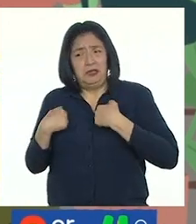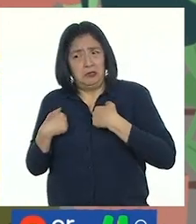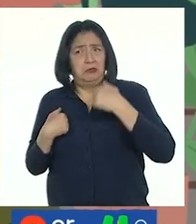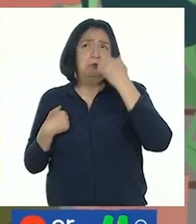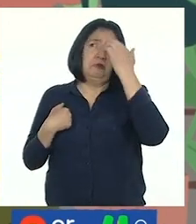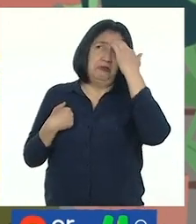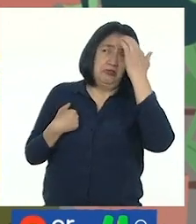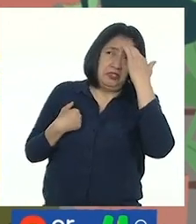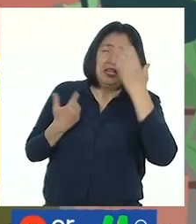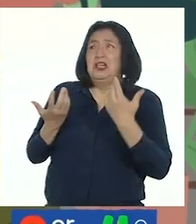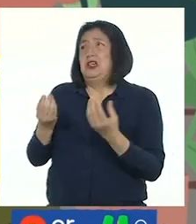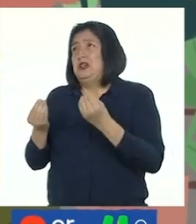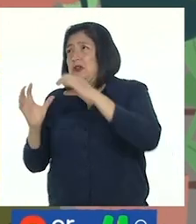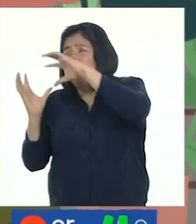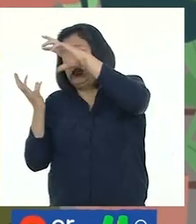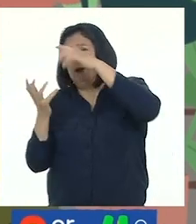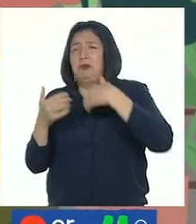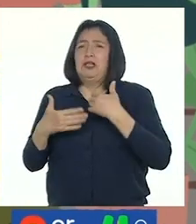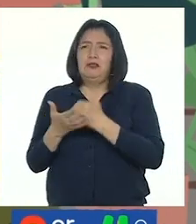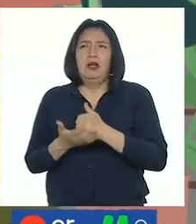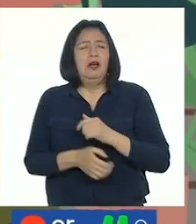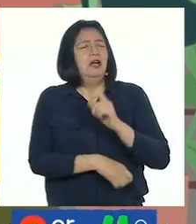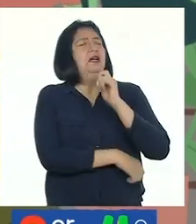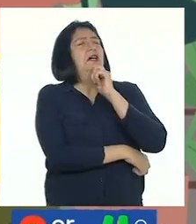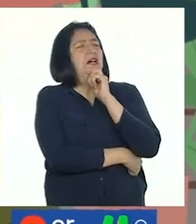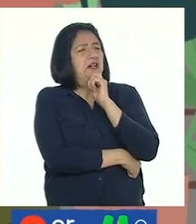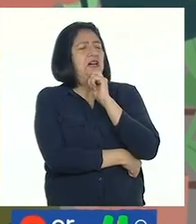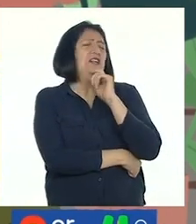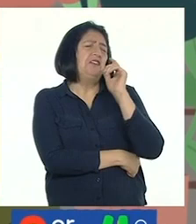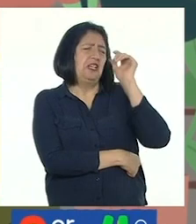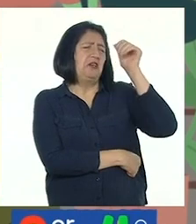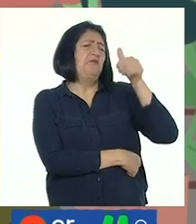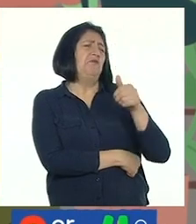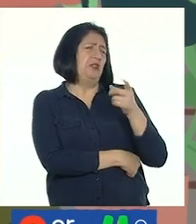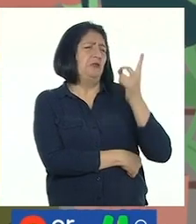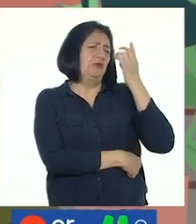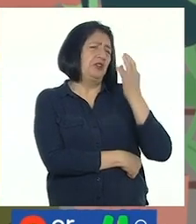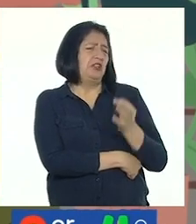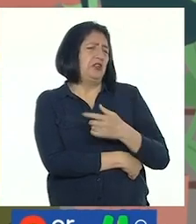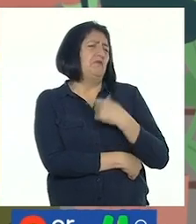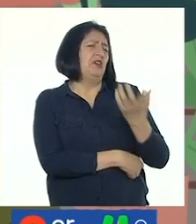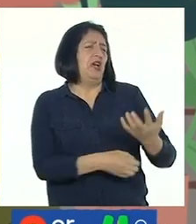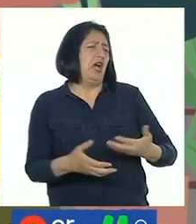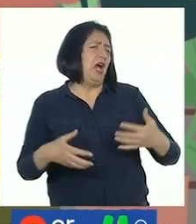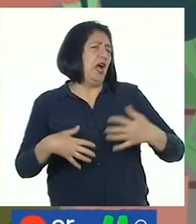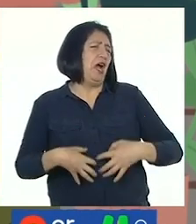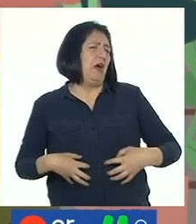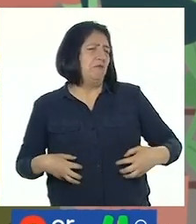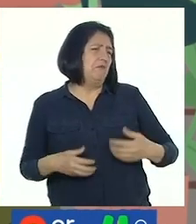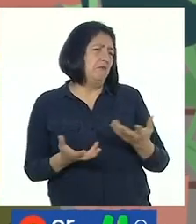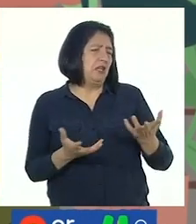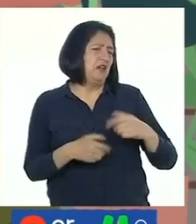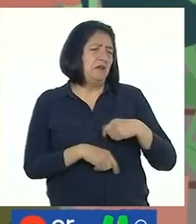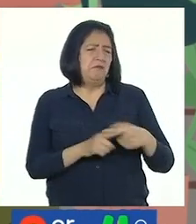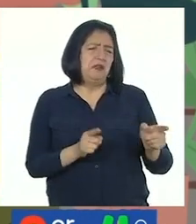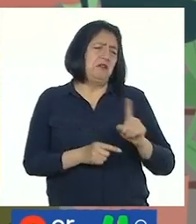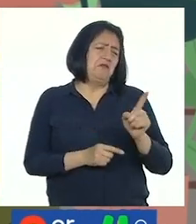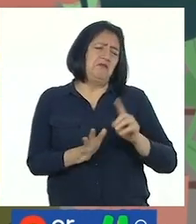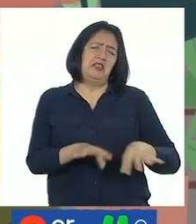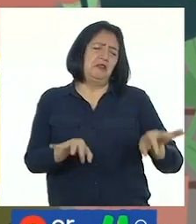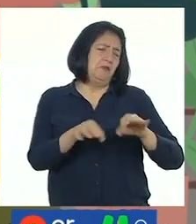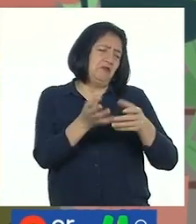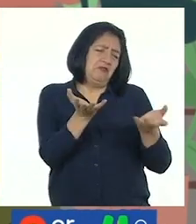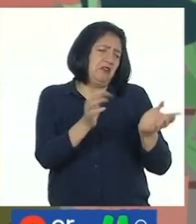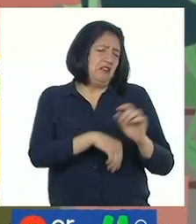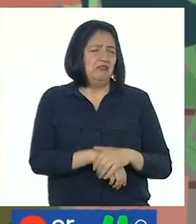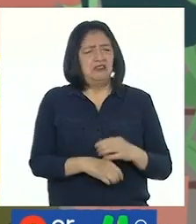el mundo pueda ayudarlos. No recuerdo. Creo que es porque teníamos hambre. Pero eso no es